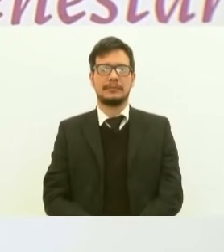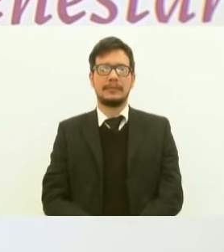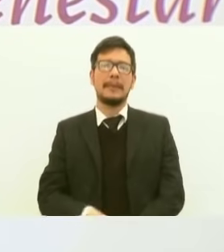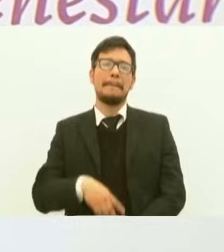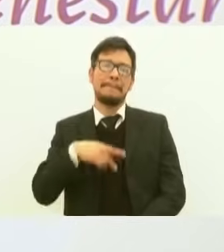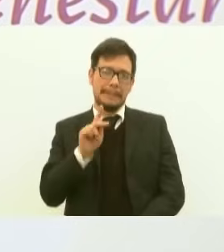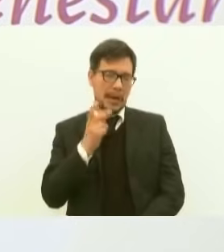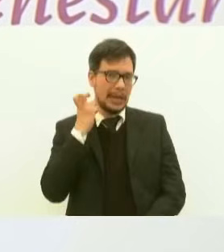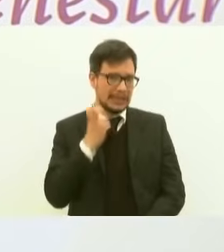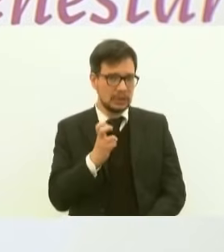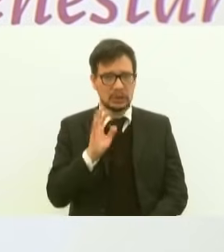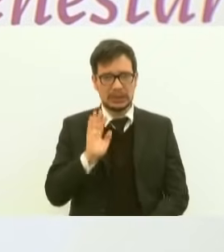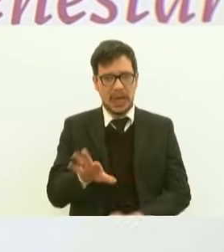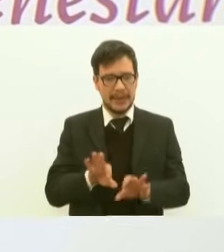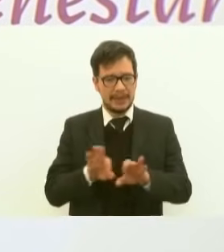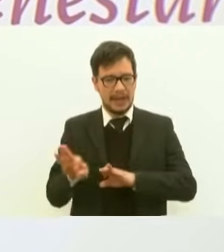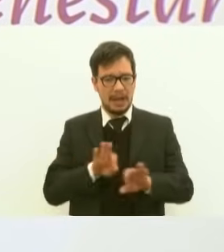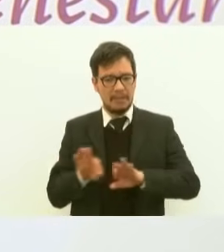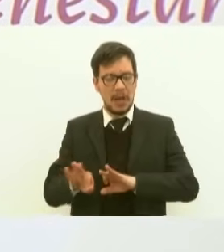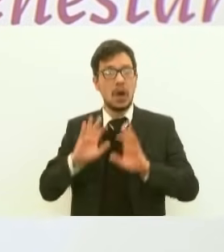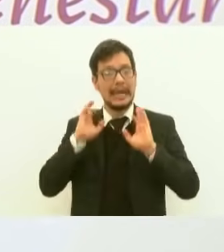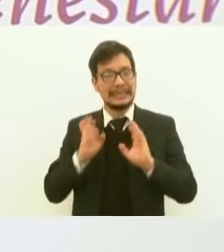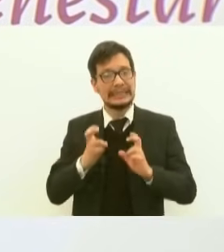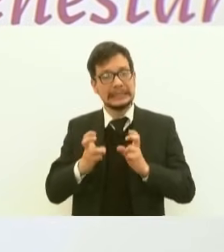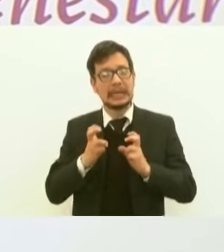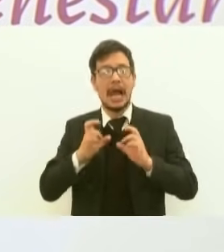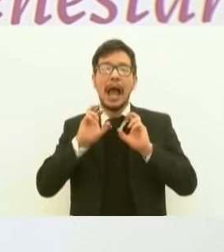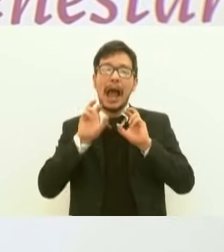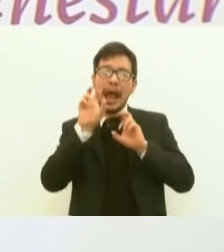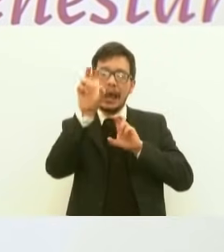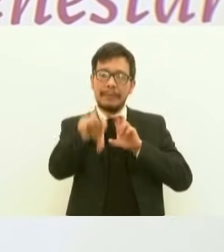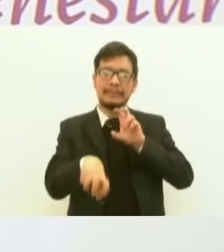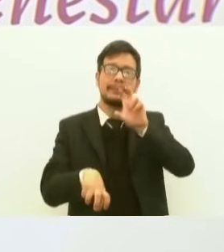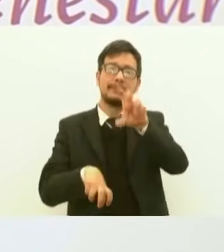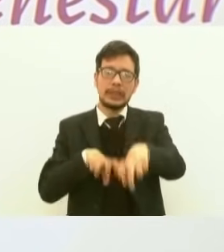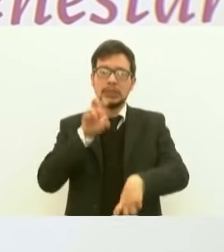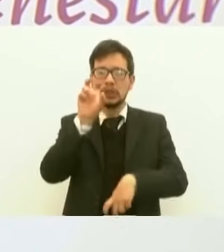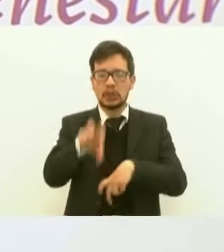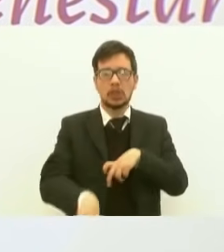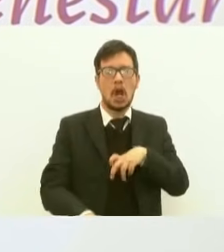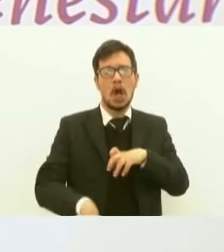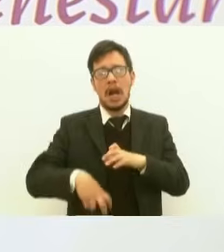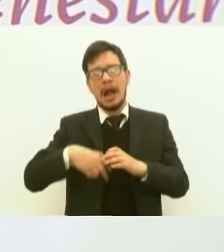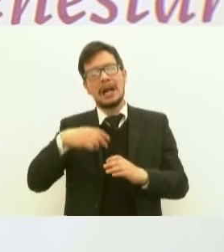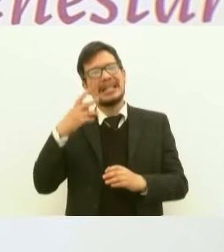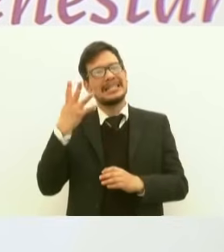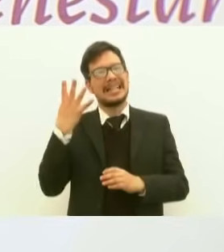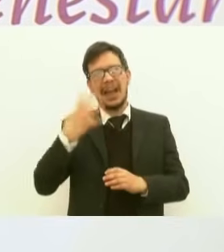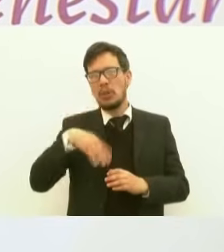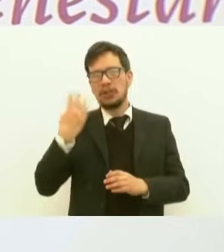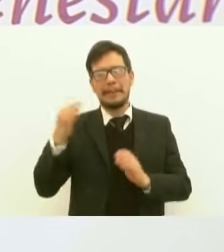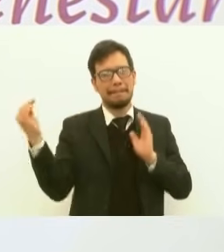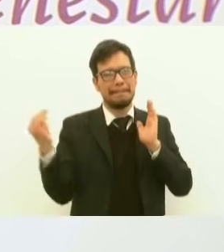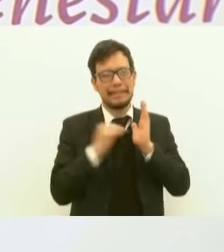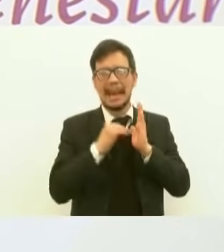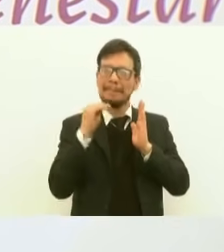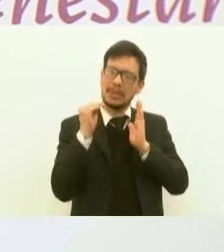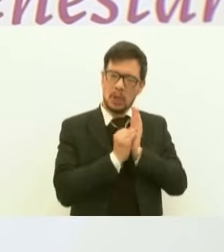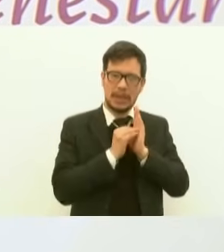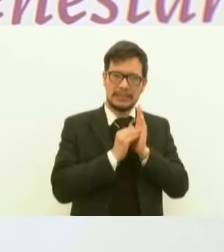eso ya está, es una inversión de alrededor de 14 mil millones de pesos,